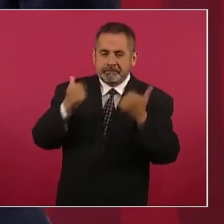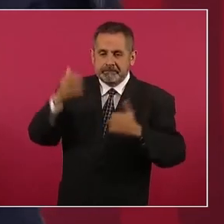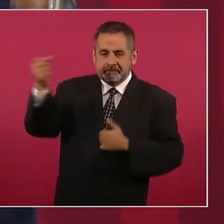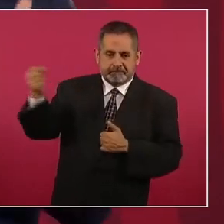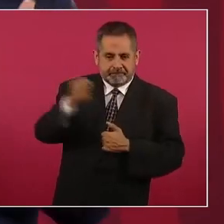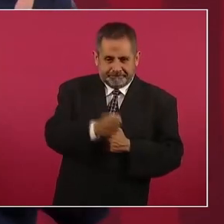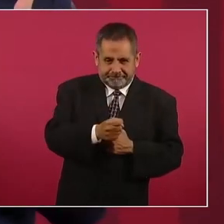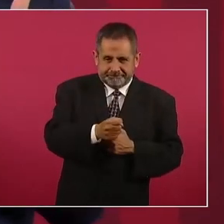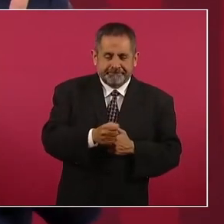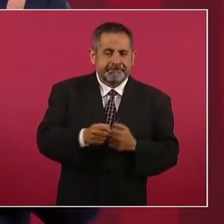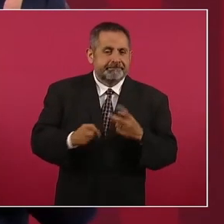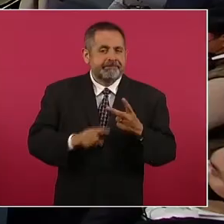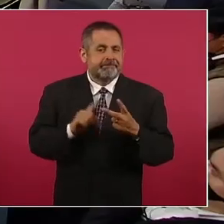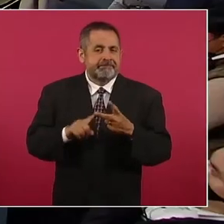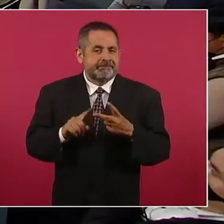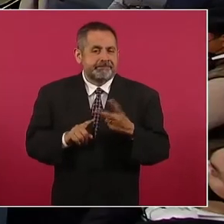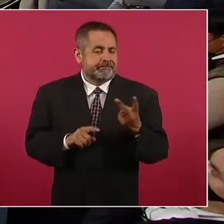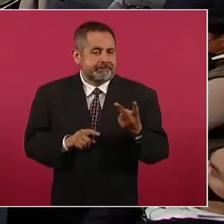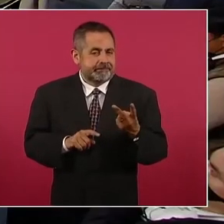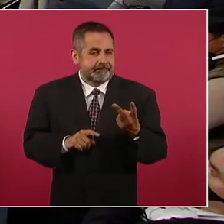y